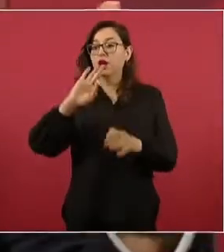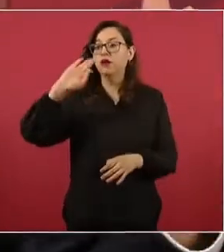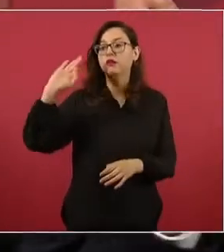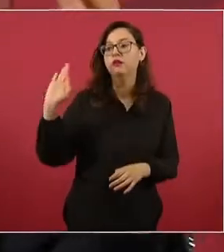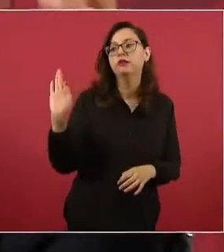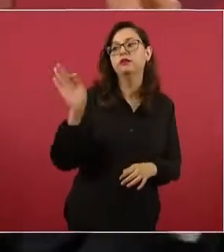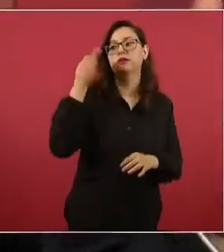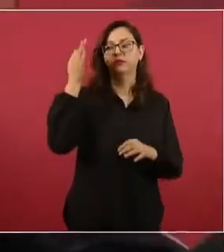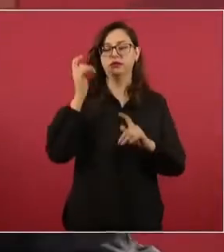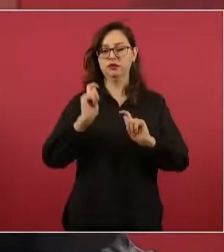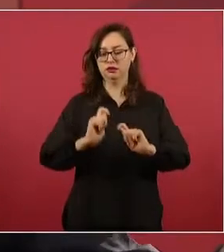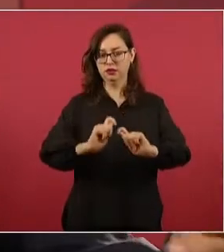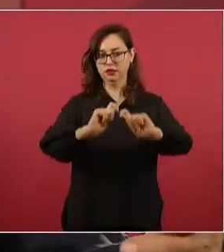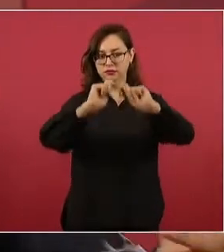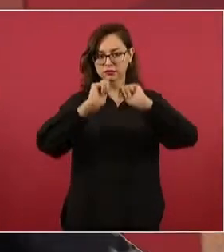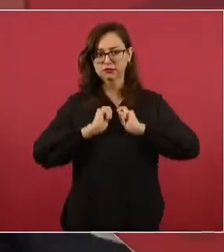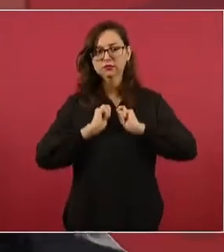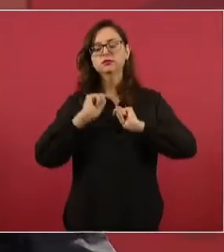la dispersión